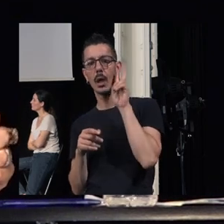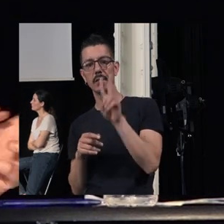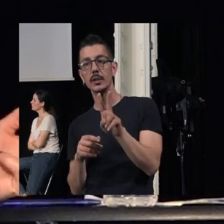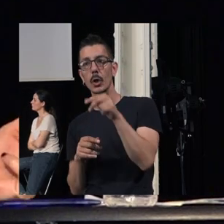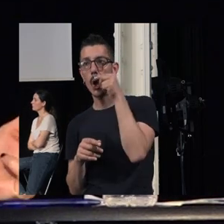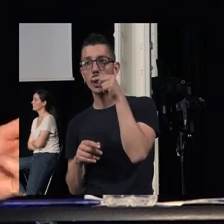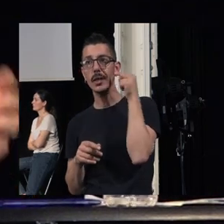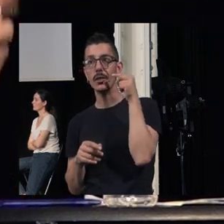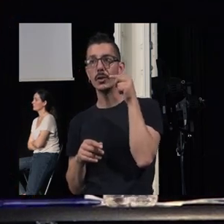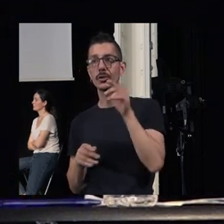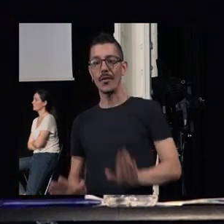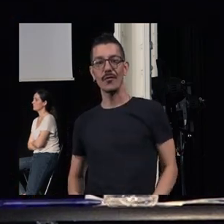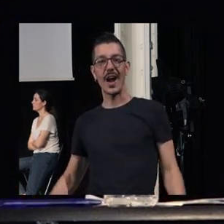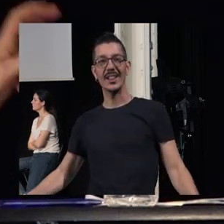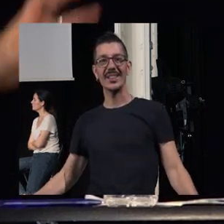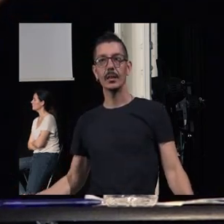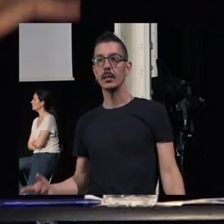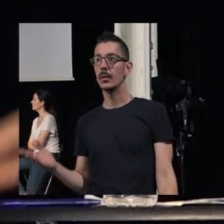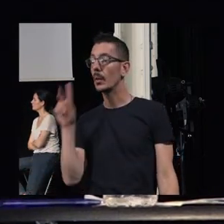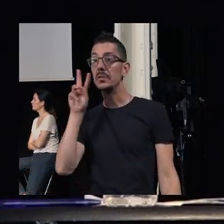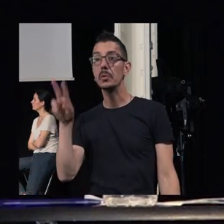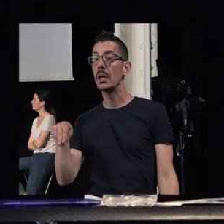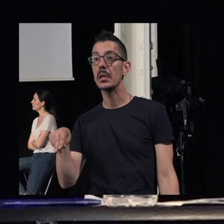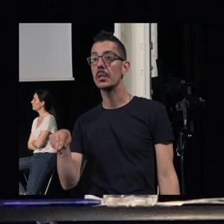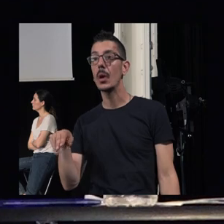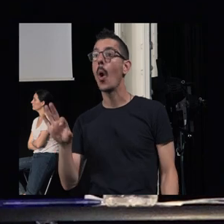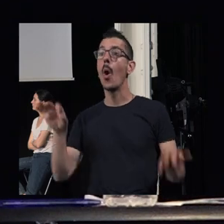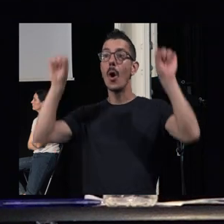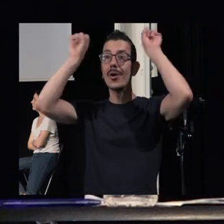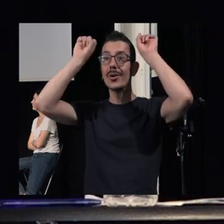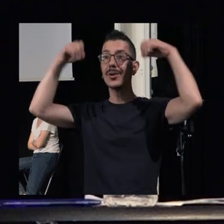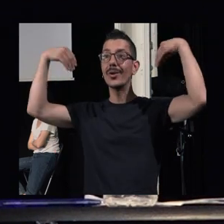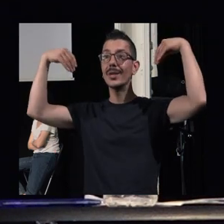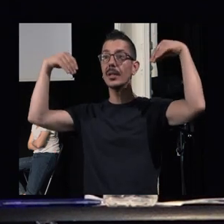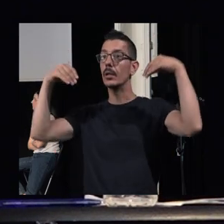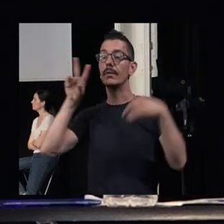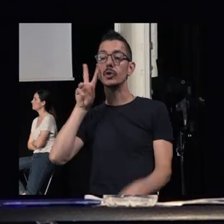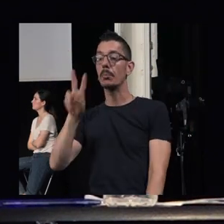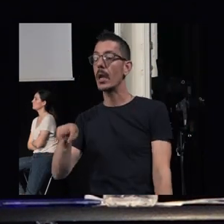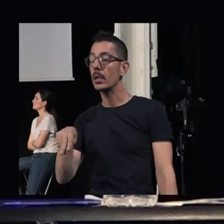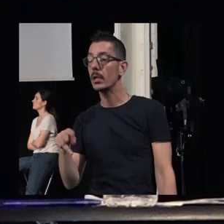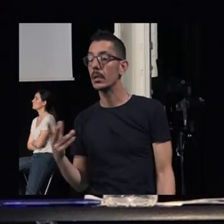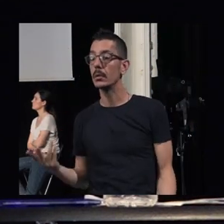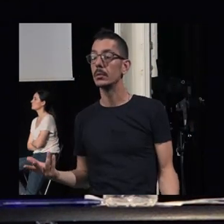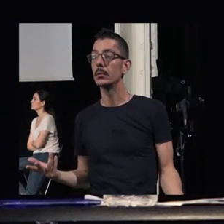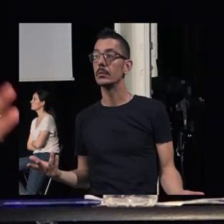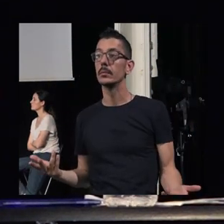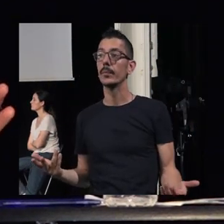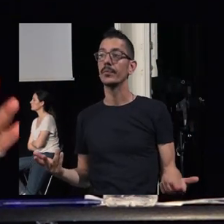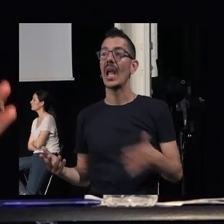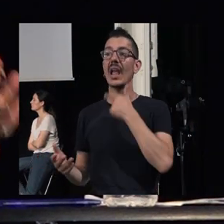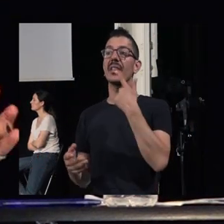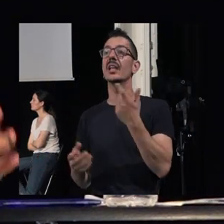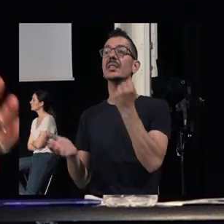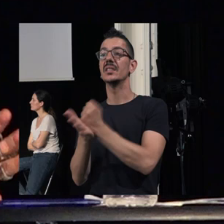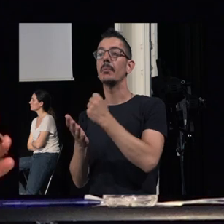falda y que lleve coleta, ningún. Es decir, que hay una serie de símbolos y de prácticas que